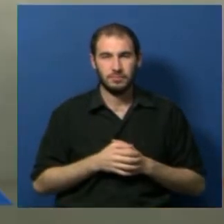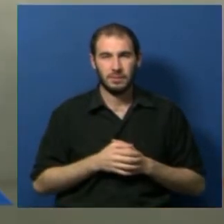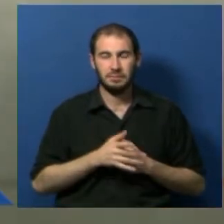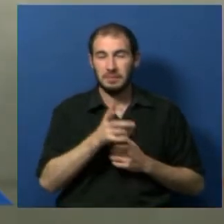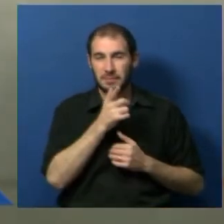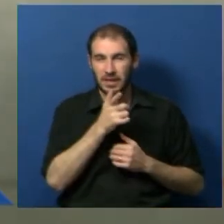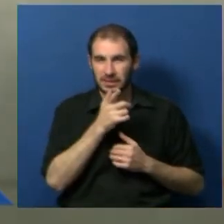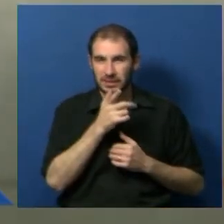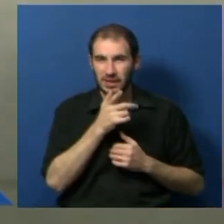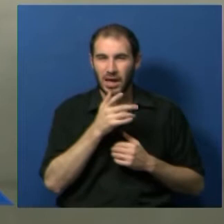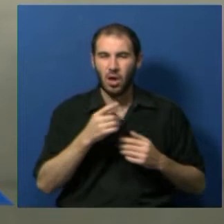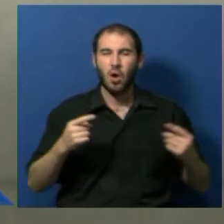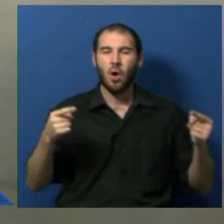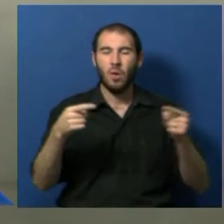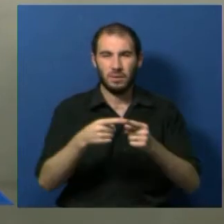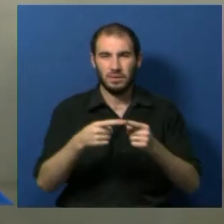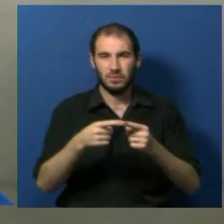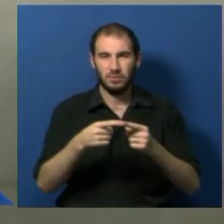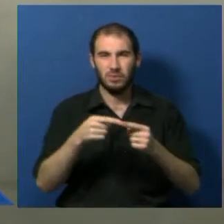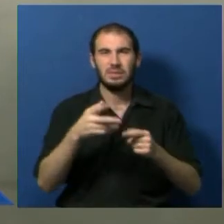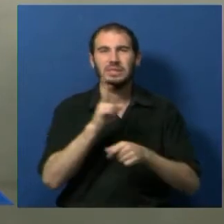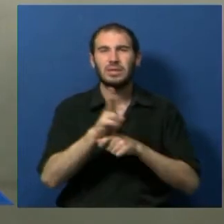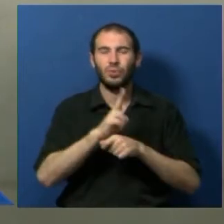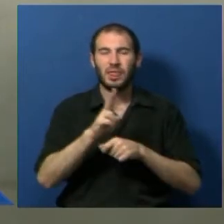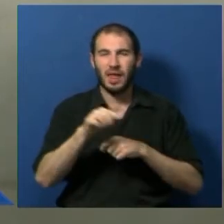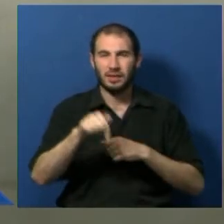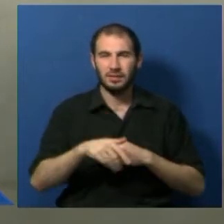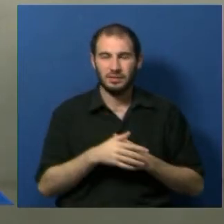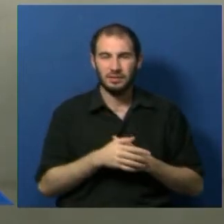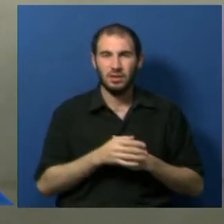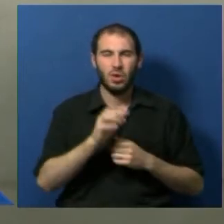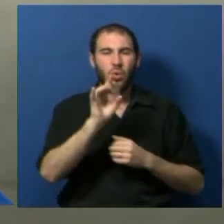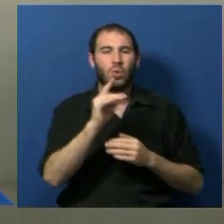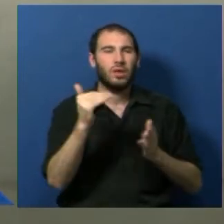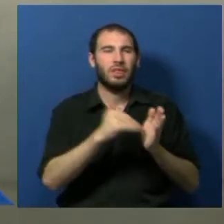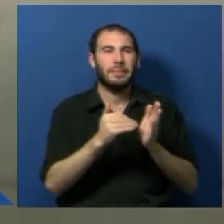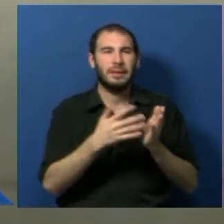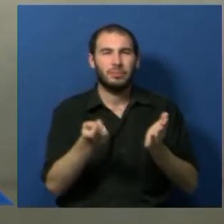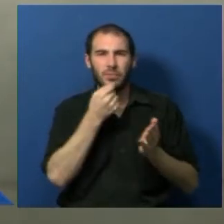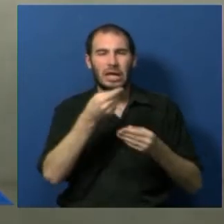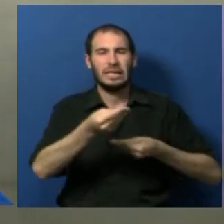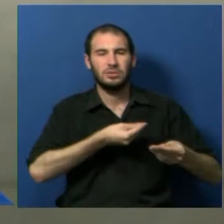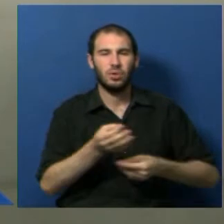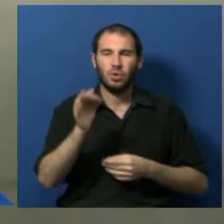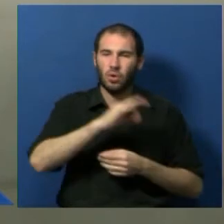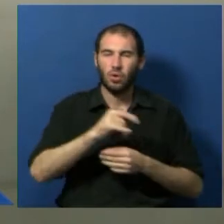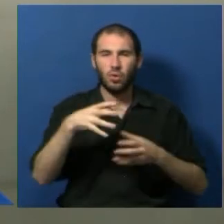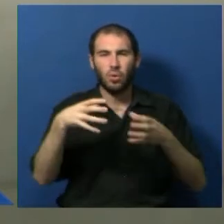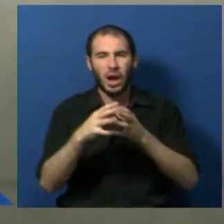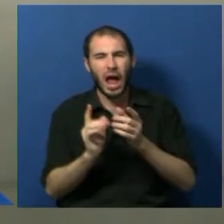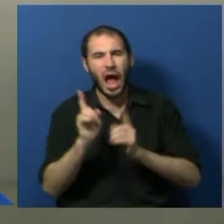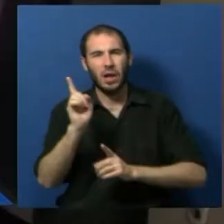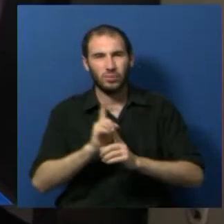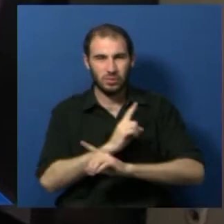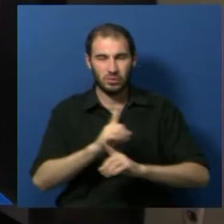Creo que la idea de la seguridad no puede depender ni de una gestión, ni de un sector